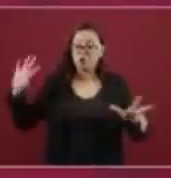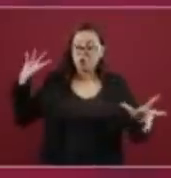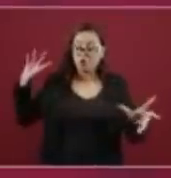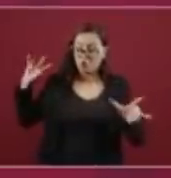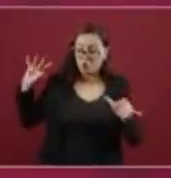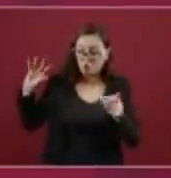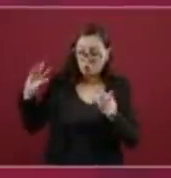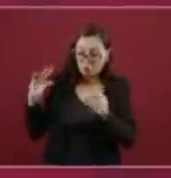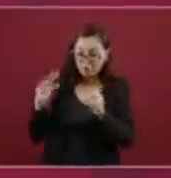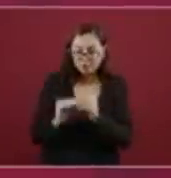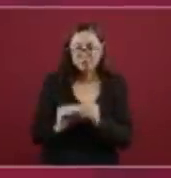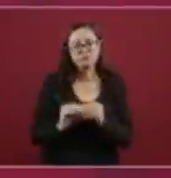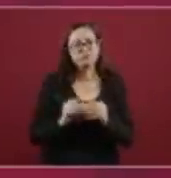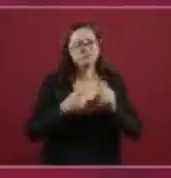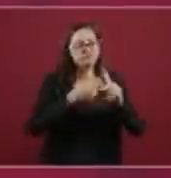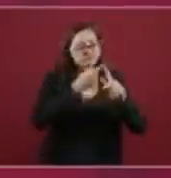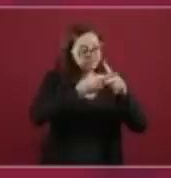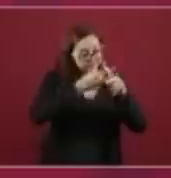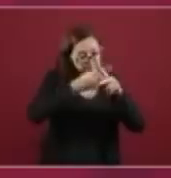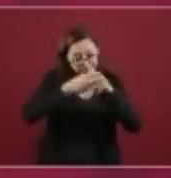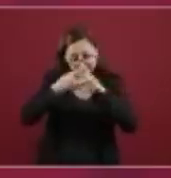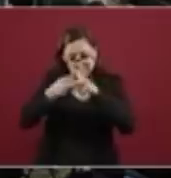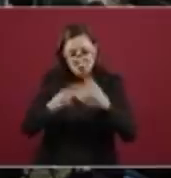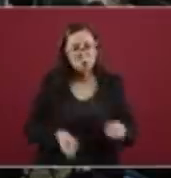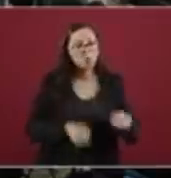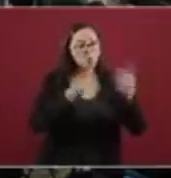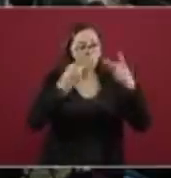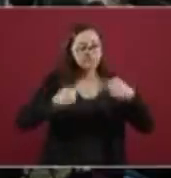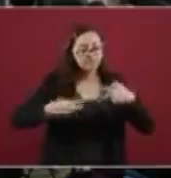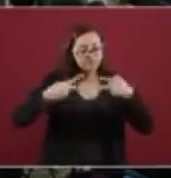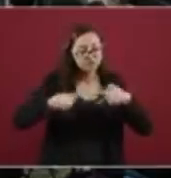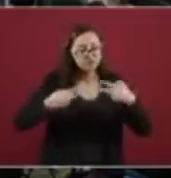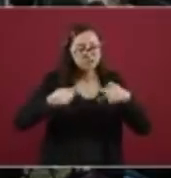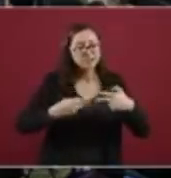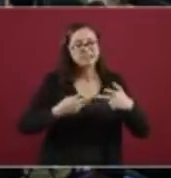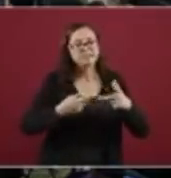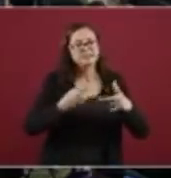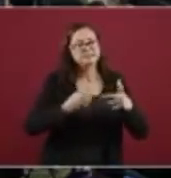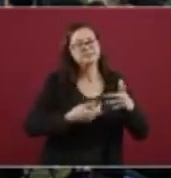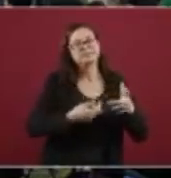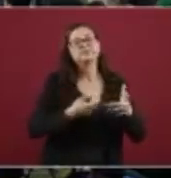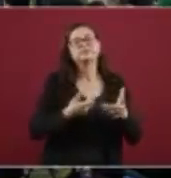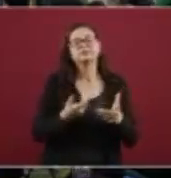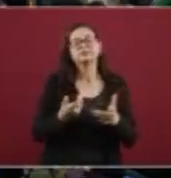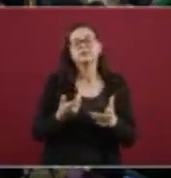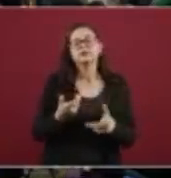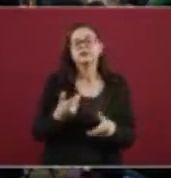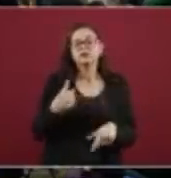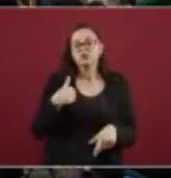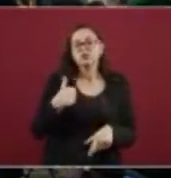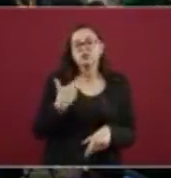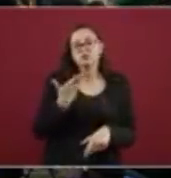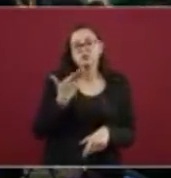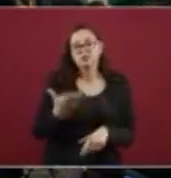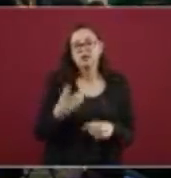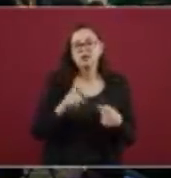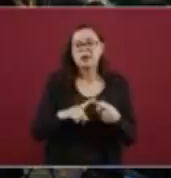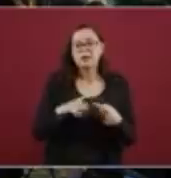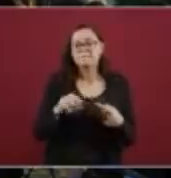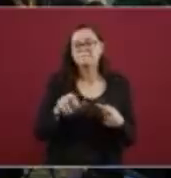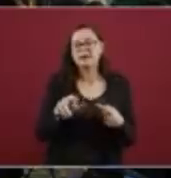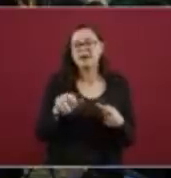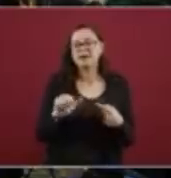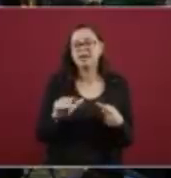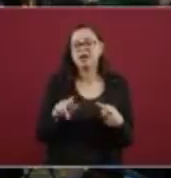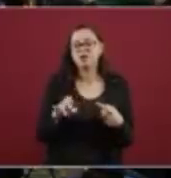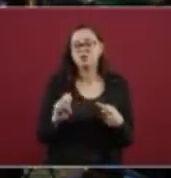del censo que se hizo. Les estoy pidiendo a María Luisa Albores, a